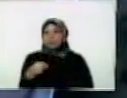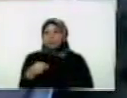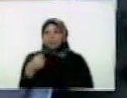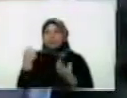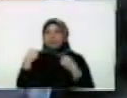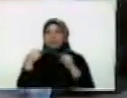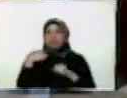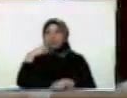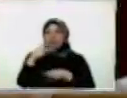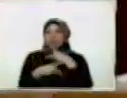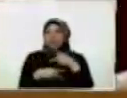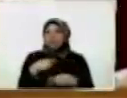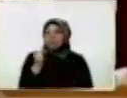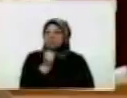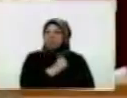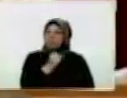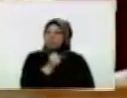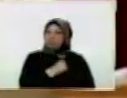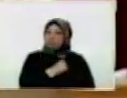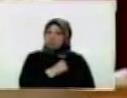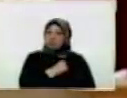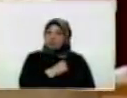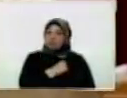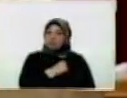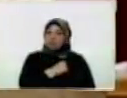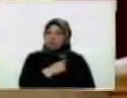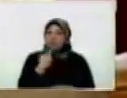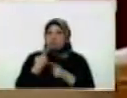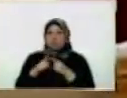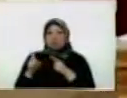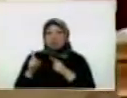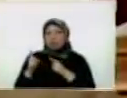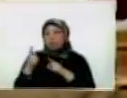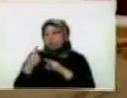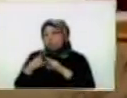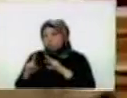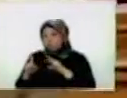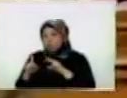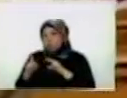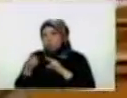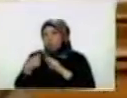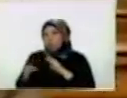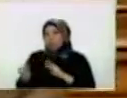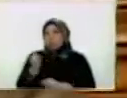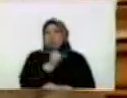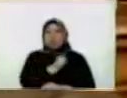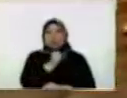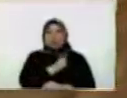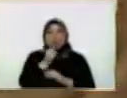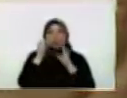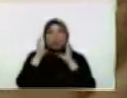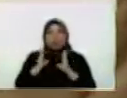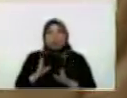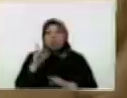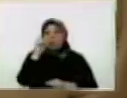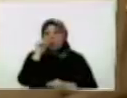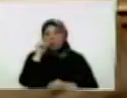jerarquía eclesiástica, los curas como Matías Camuña, como el padre Joel, como el padre Roberto, como el padre